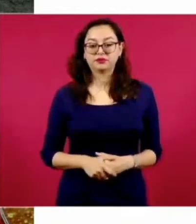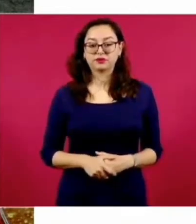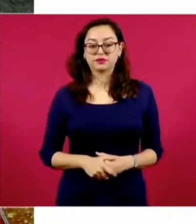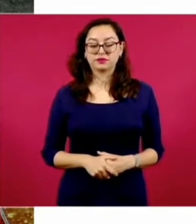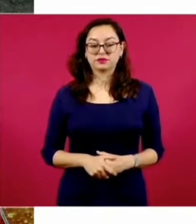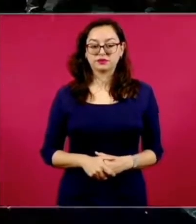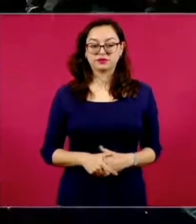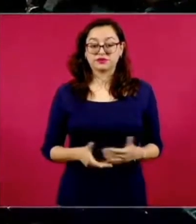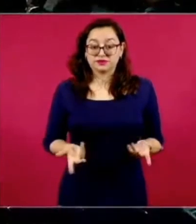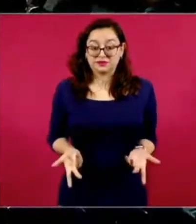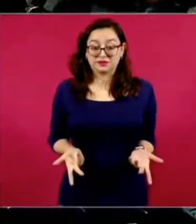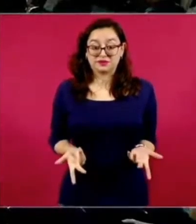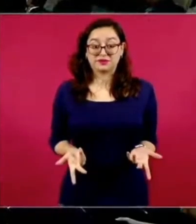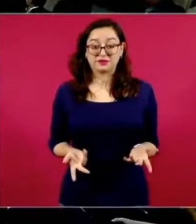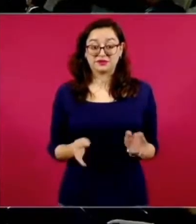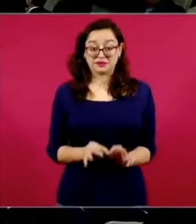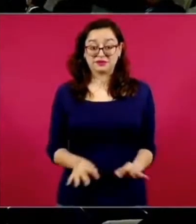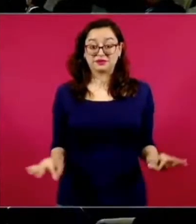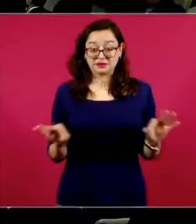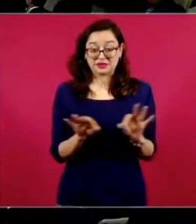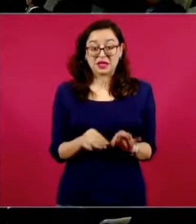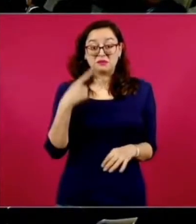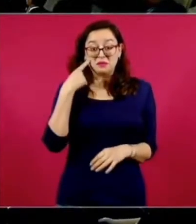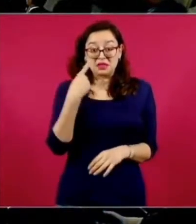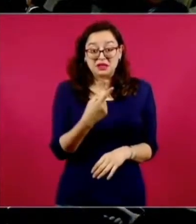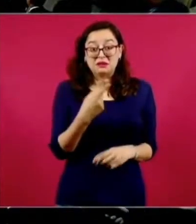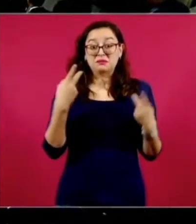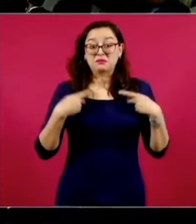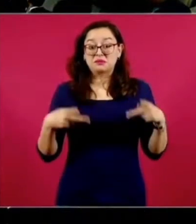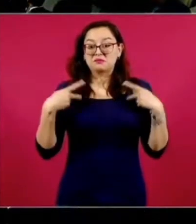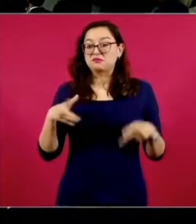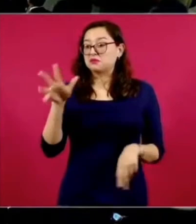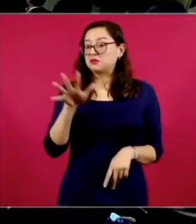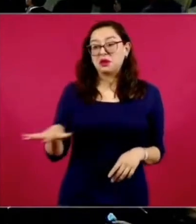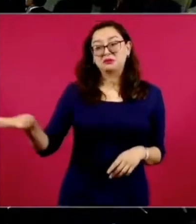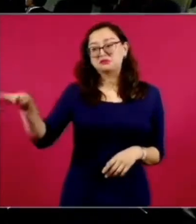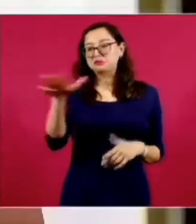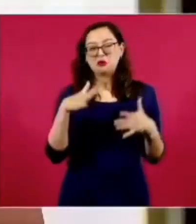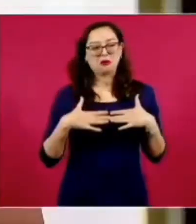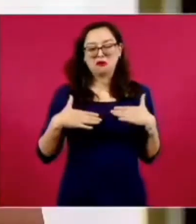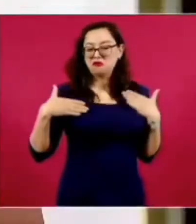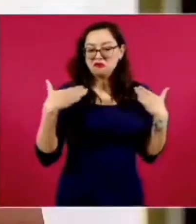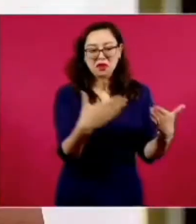porque miren cómo se ha caído. Ya no les creen.